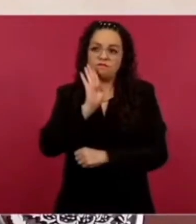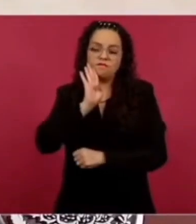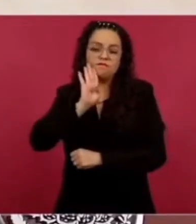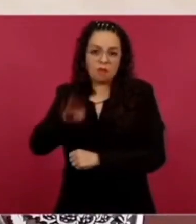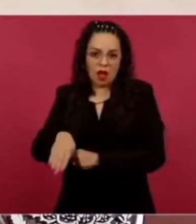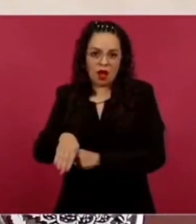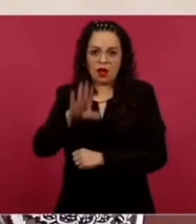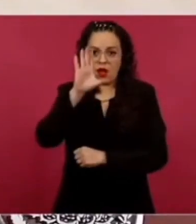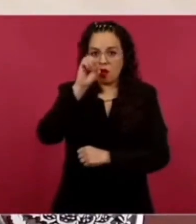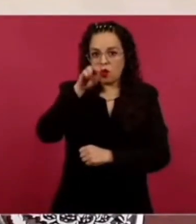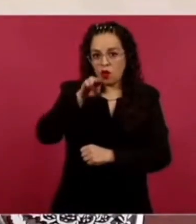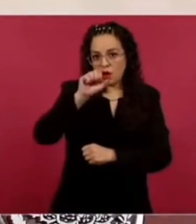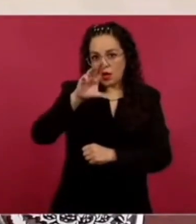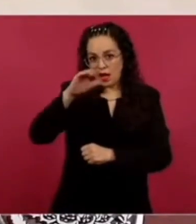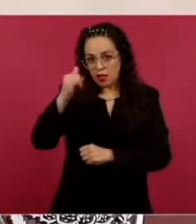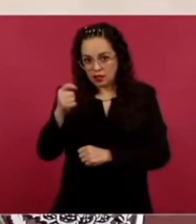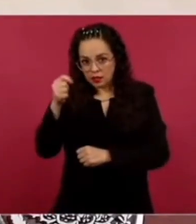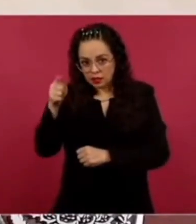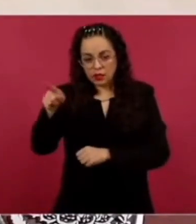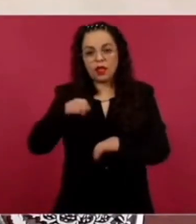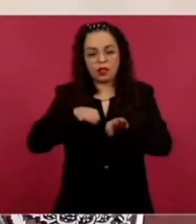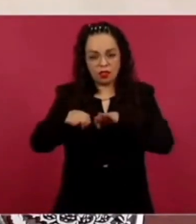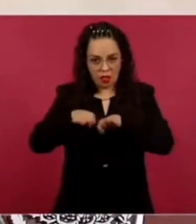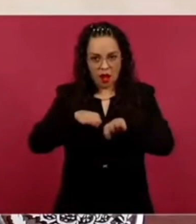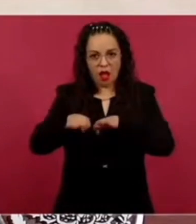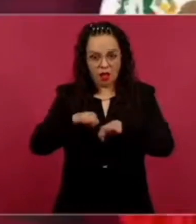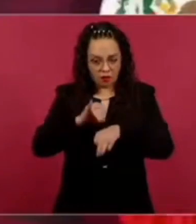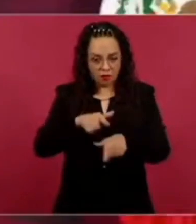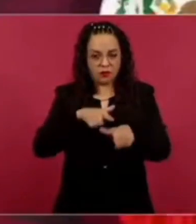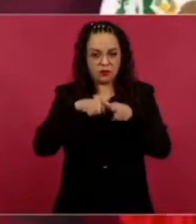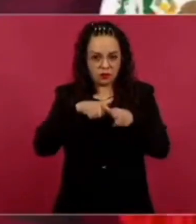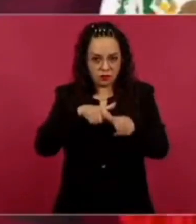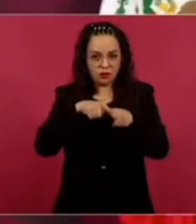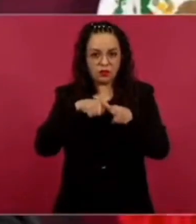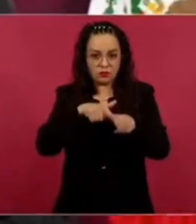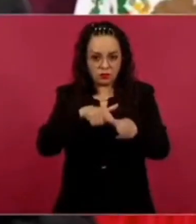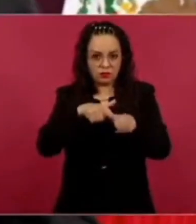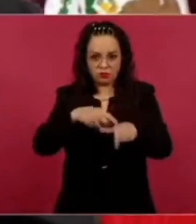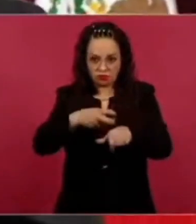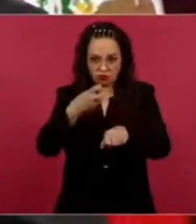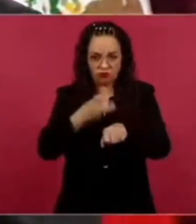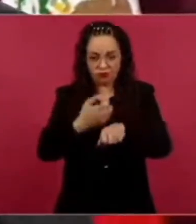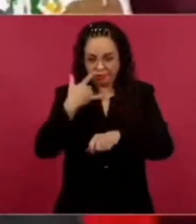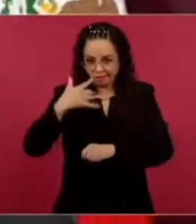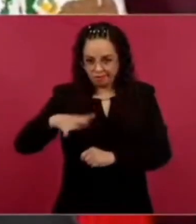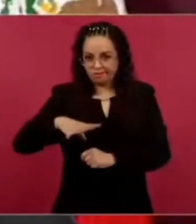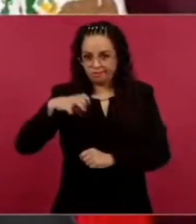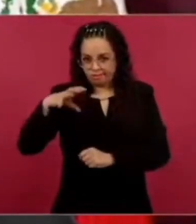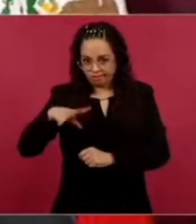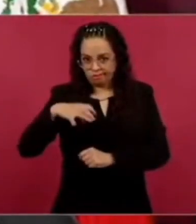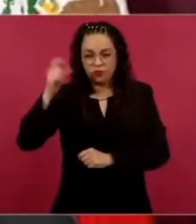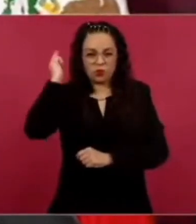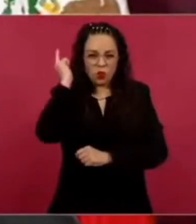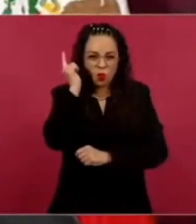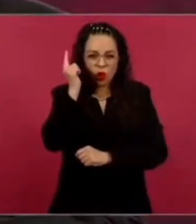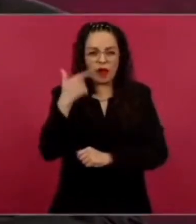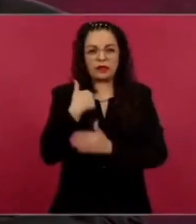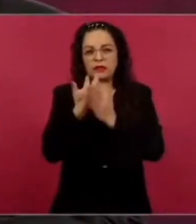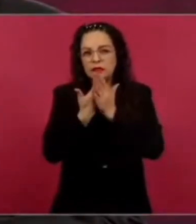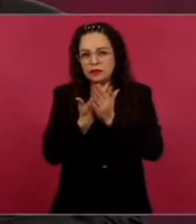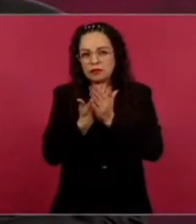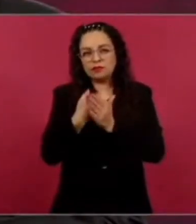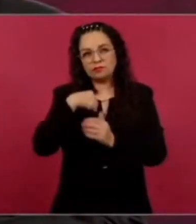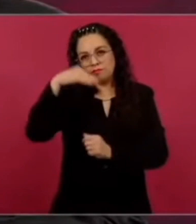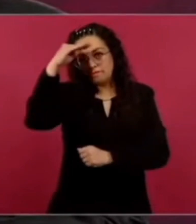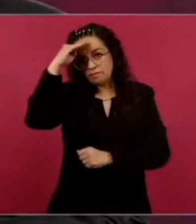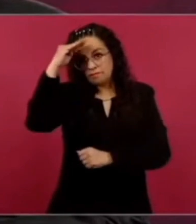y yo espero que antes de concluir nuestro gobierno podamos proponer